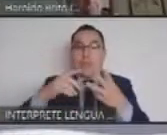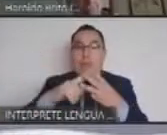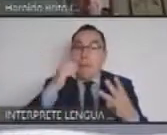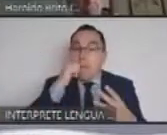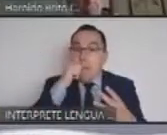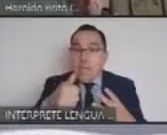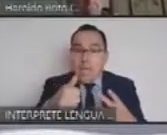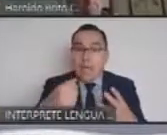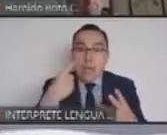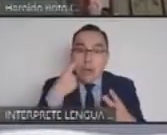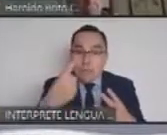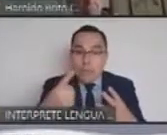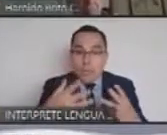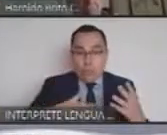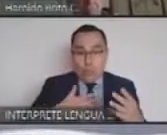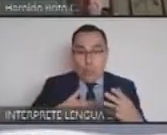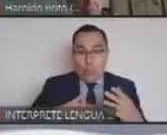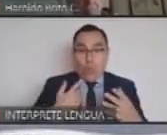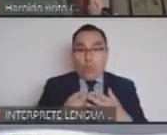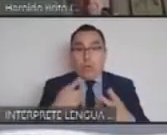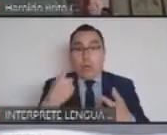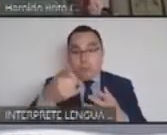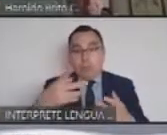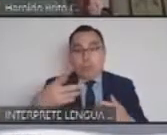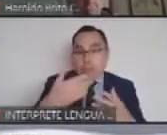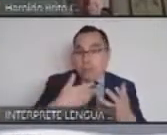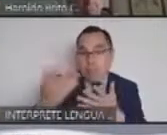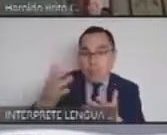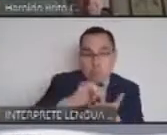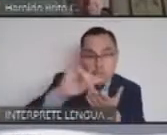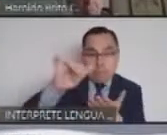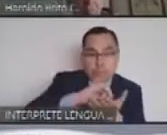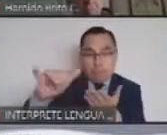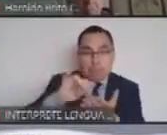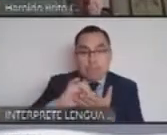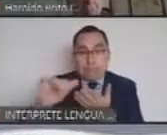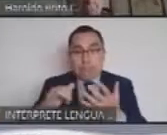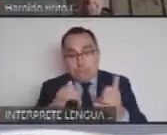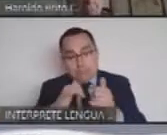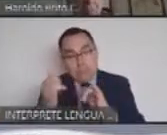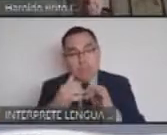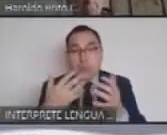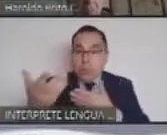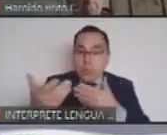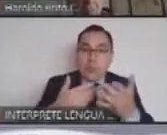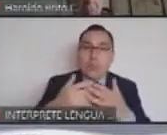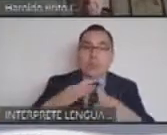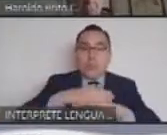este seminario y que quiere reenviar, compartir o rever las exposiciones, estará